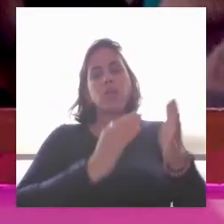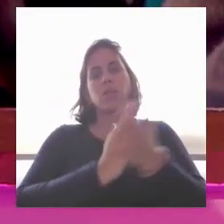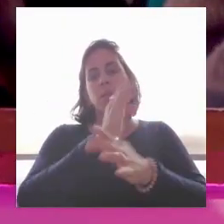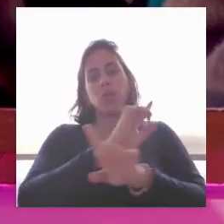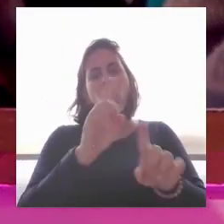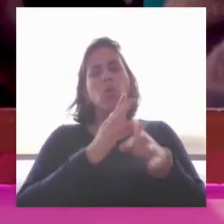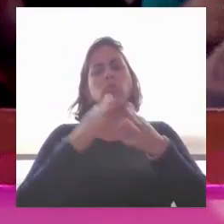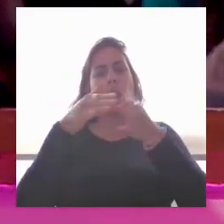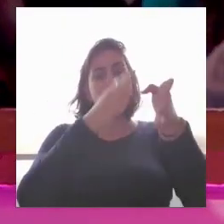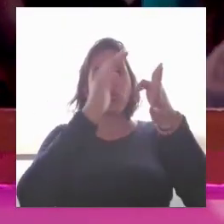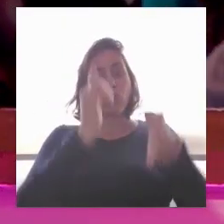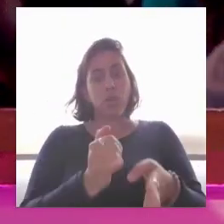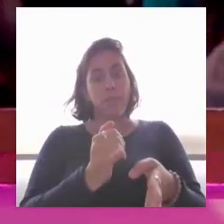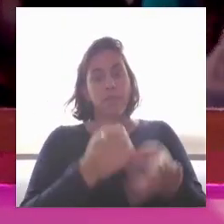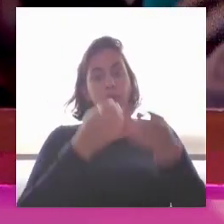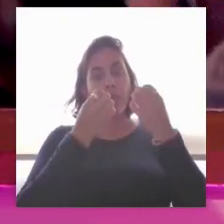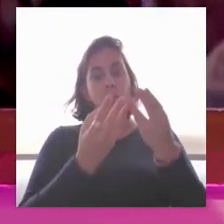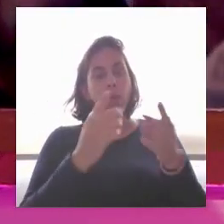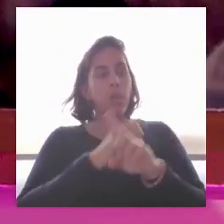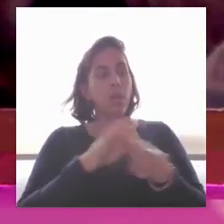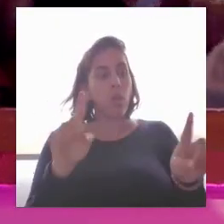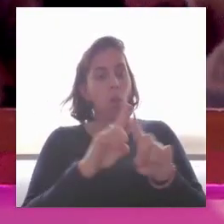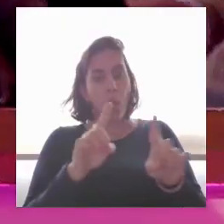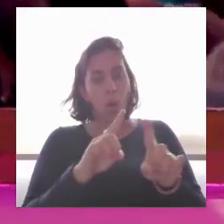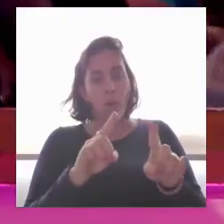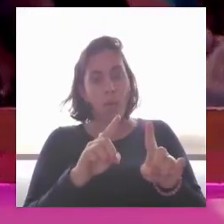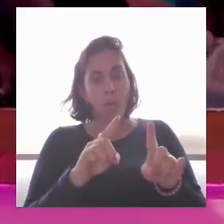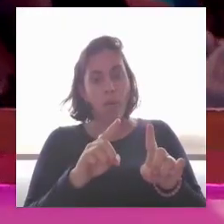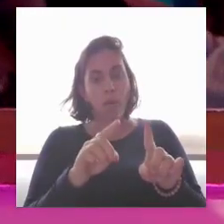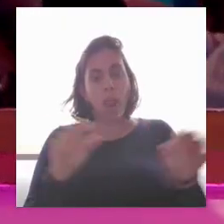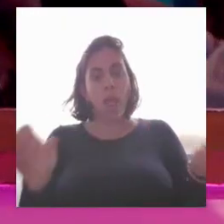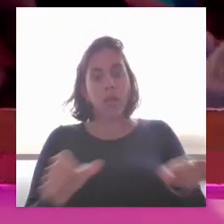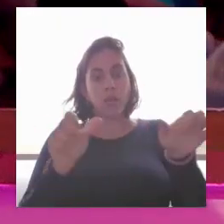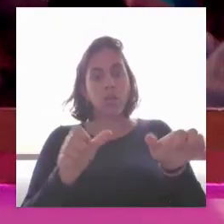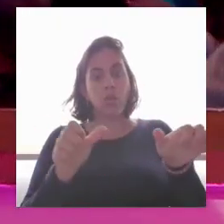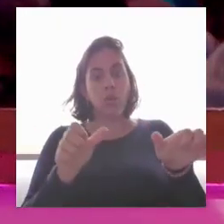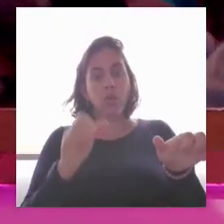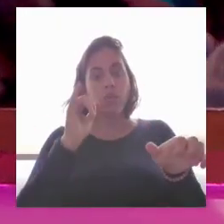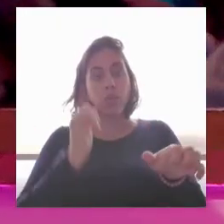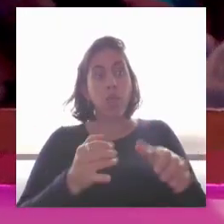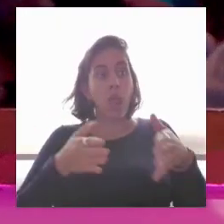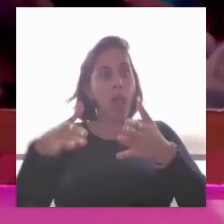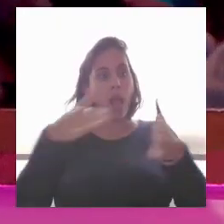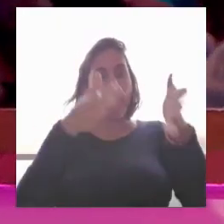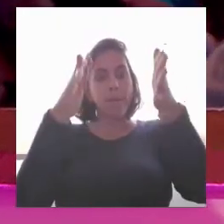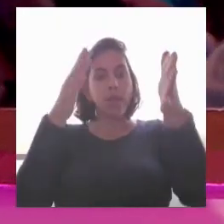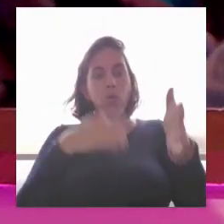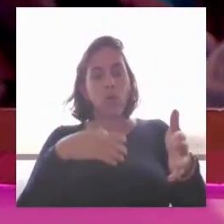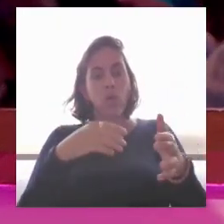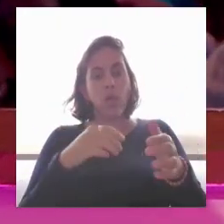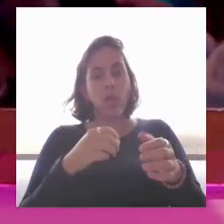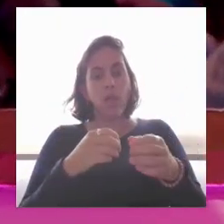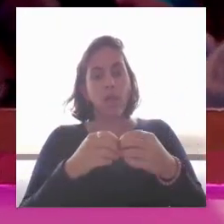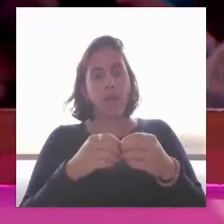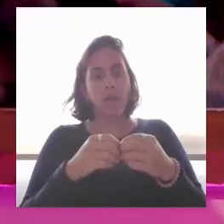camino. Porque ya no es en un libro o en una acción, sino en el tránsito, en la precariedad de